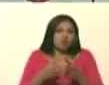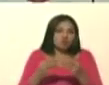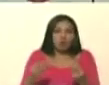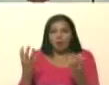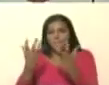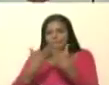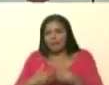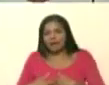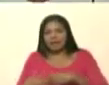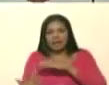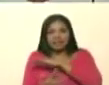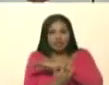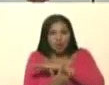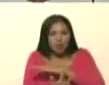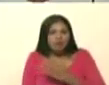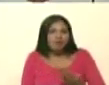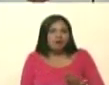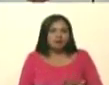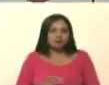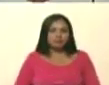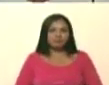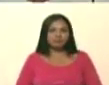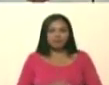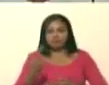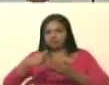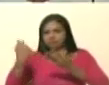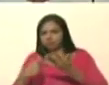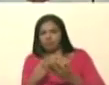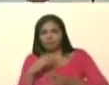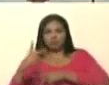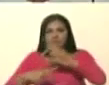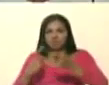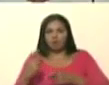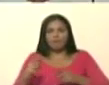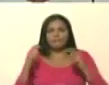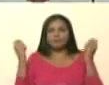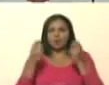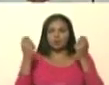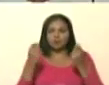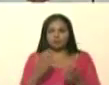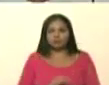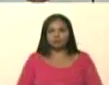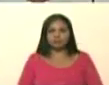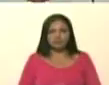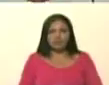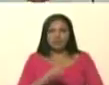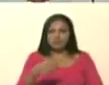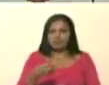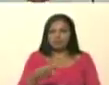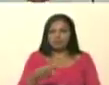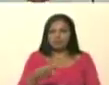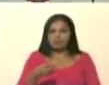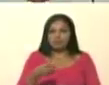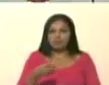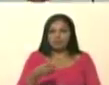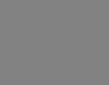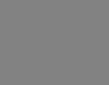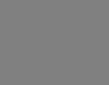en tecnología y en diversos procesos productivos y además de la ganancia